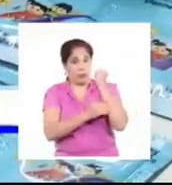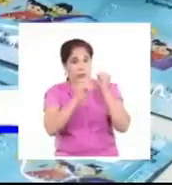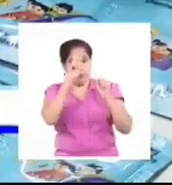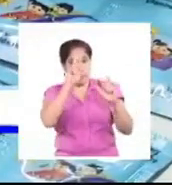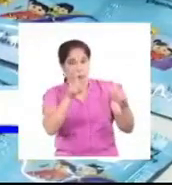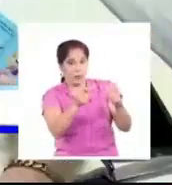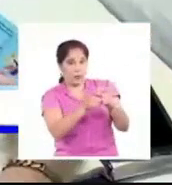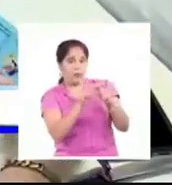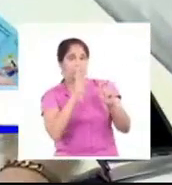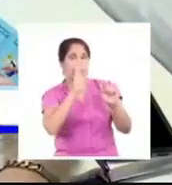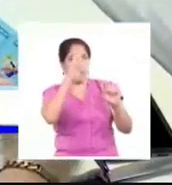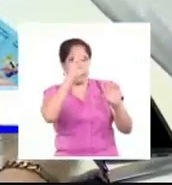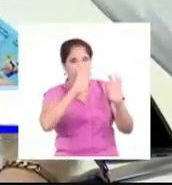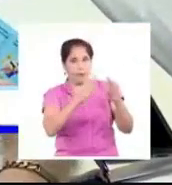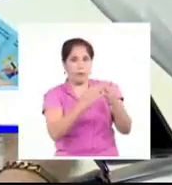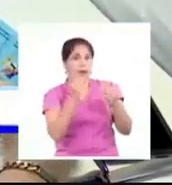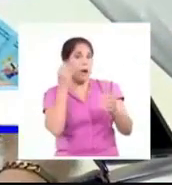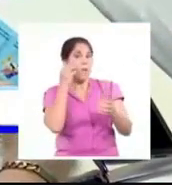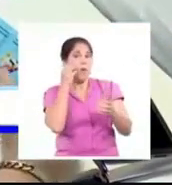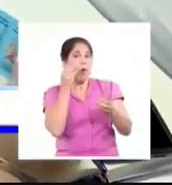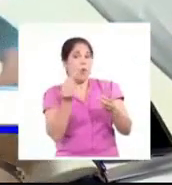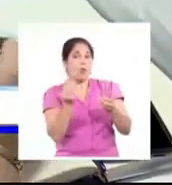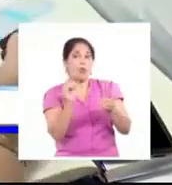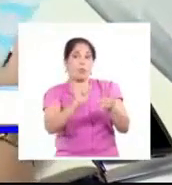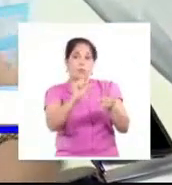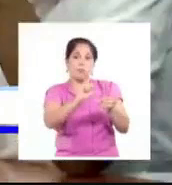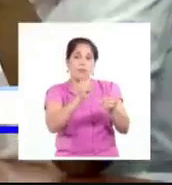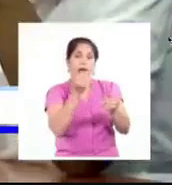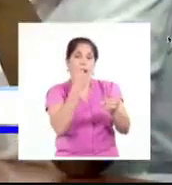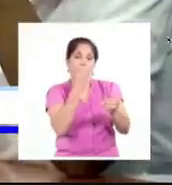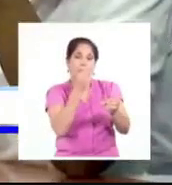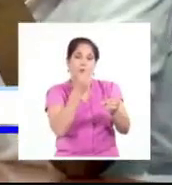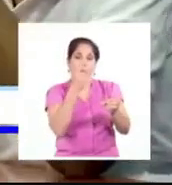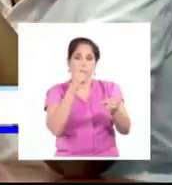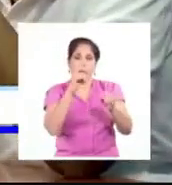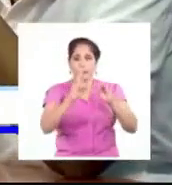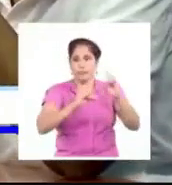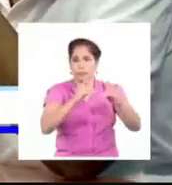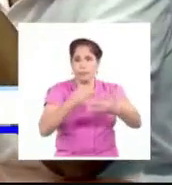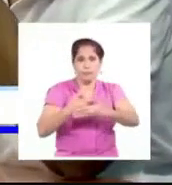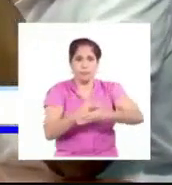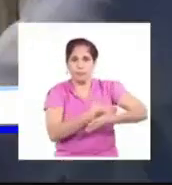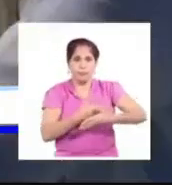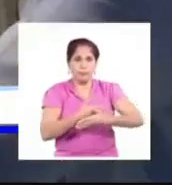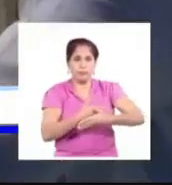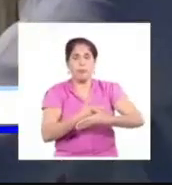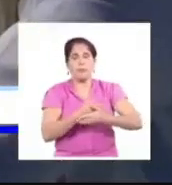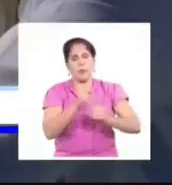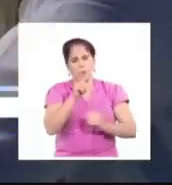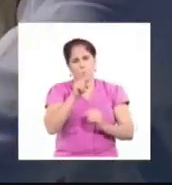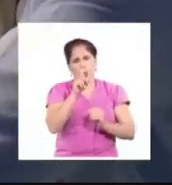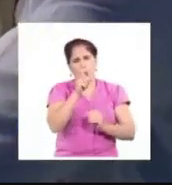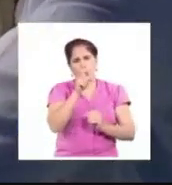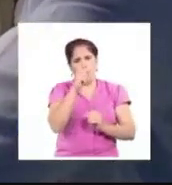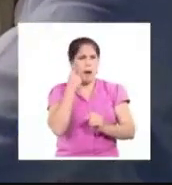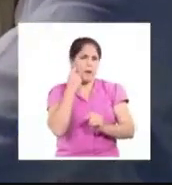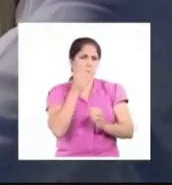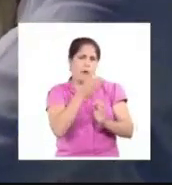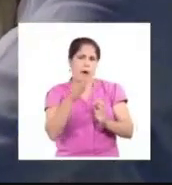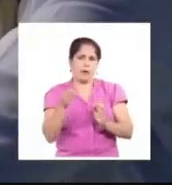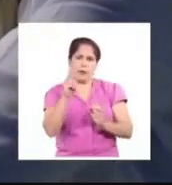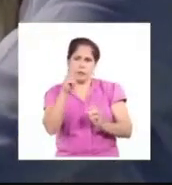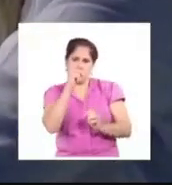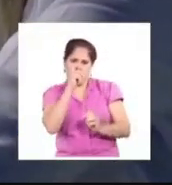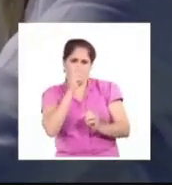se suministrarán los polvos que deberán incorporarse a los alimentos semisólidos para bebés de entre 12 y 23 meses